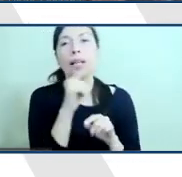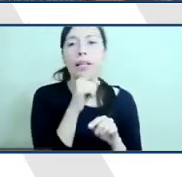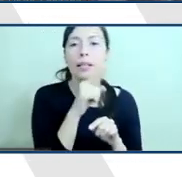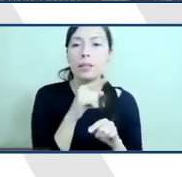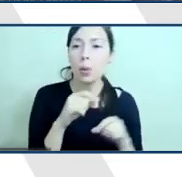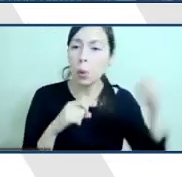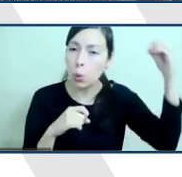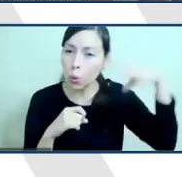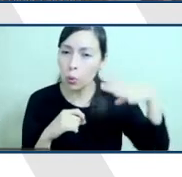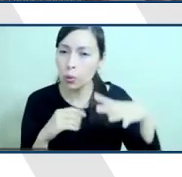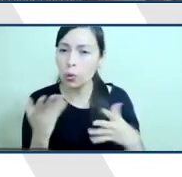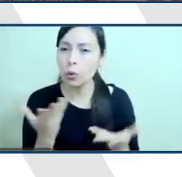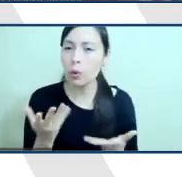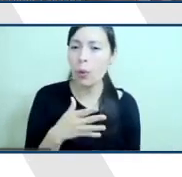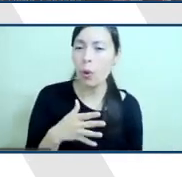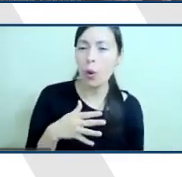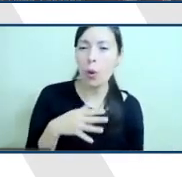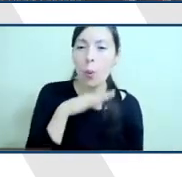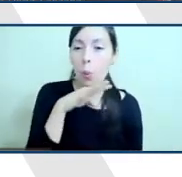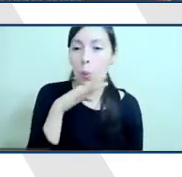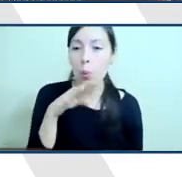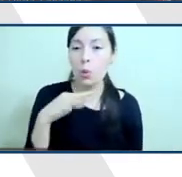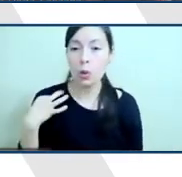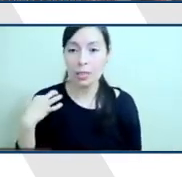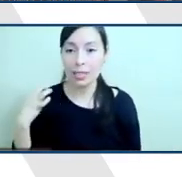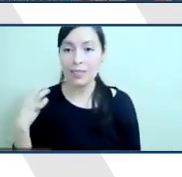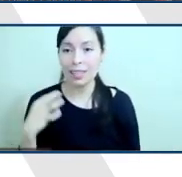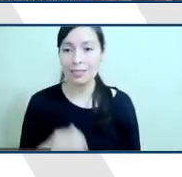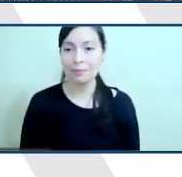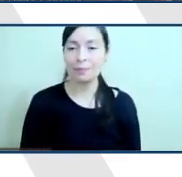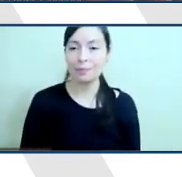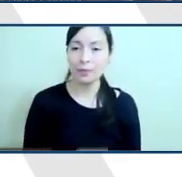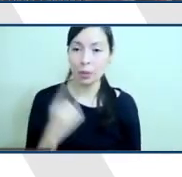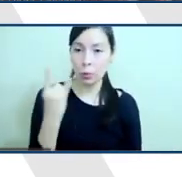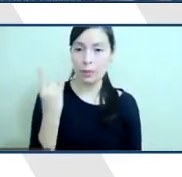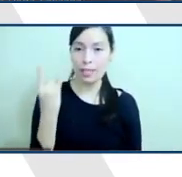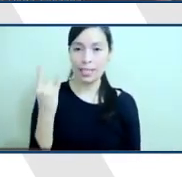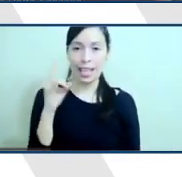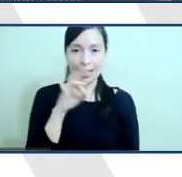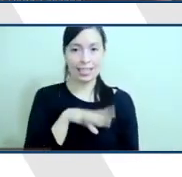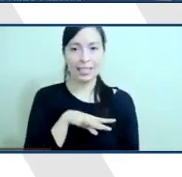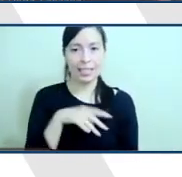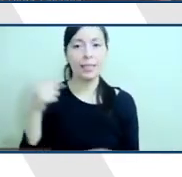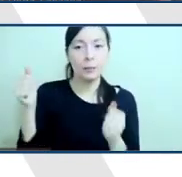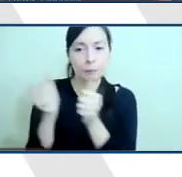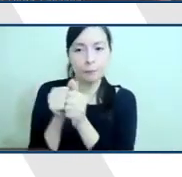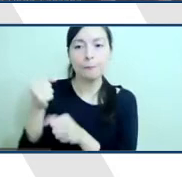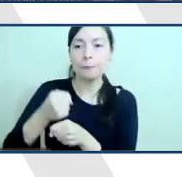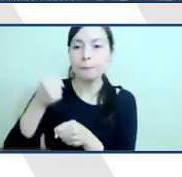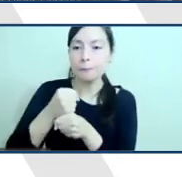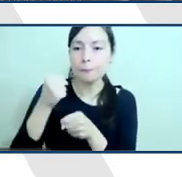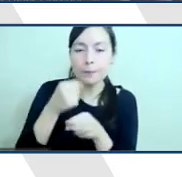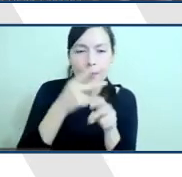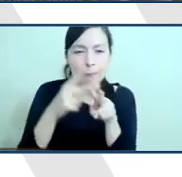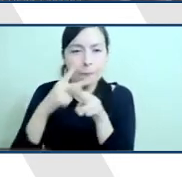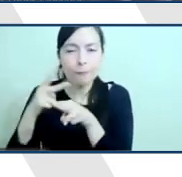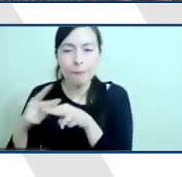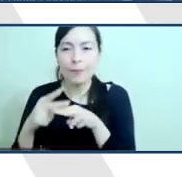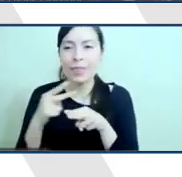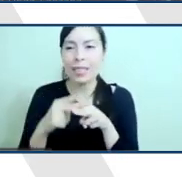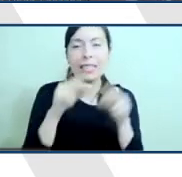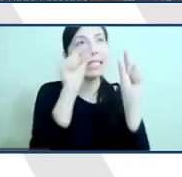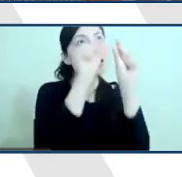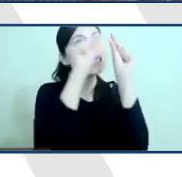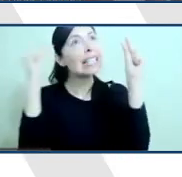civiles. De hecho, estamos embarcados en un proyecto junto con la gente de la Universidad de Chile, que es el desarrollo de un satélite para finalmente